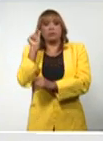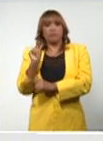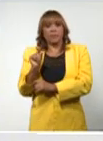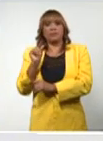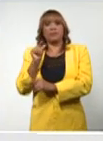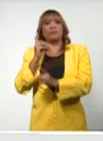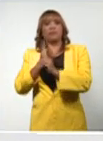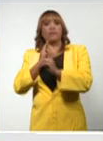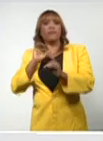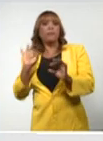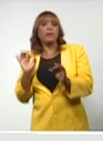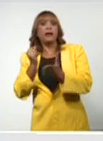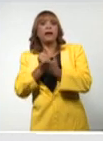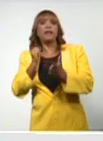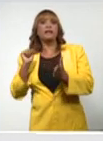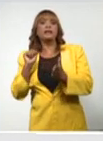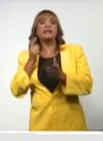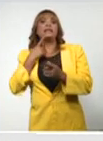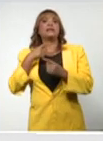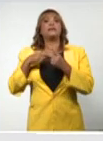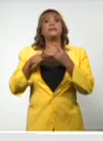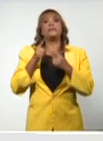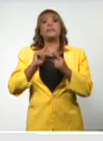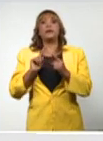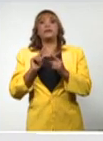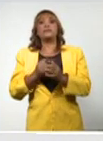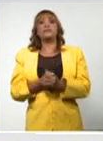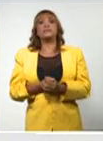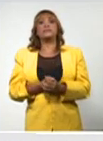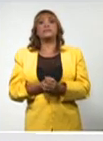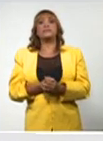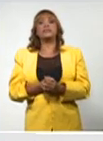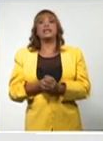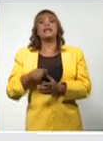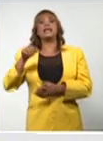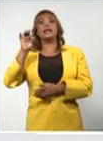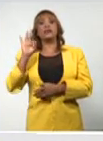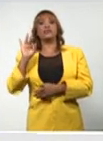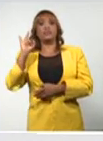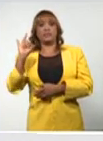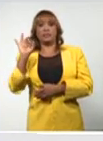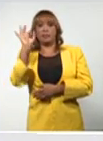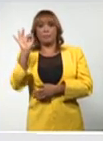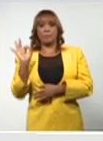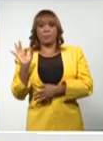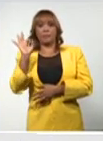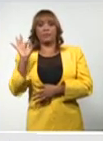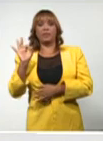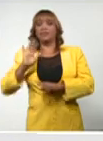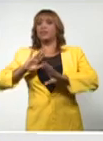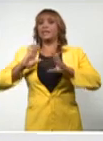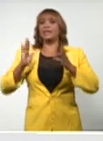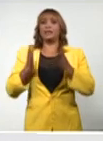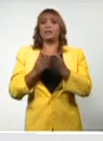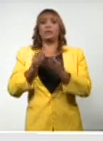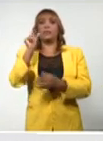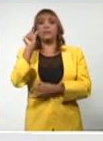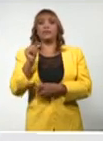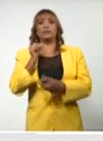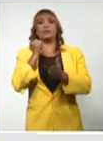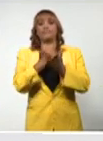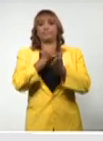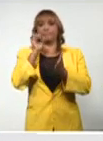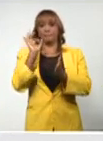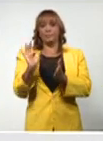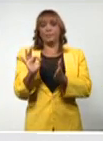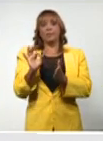confirmó. Y creo que el hecho de decir que el 87% de todos los casos diagnosticados han